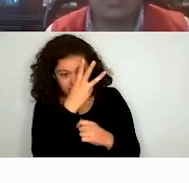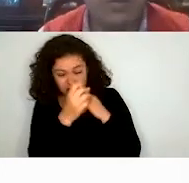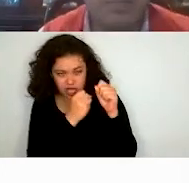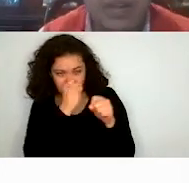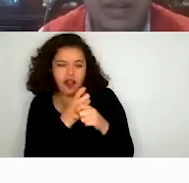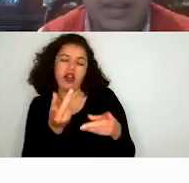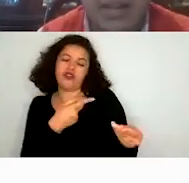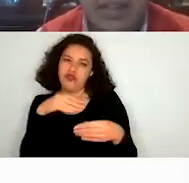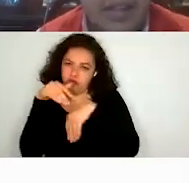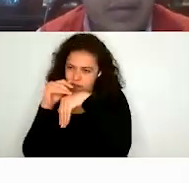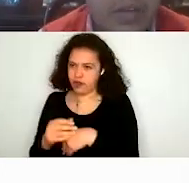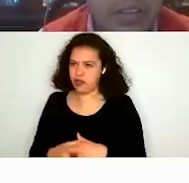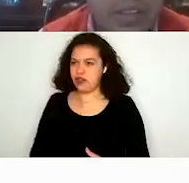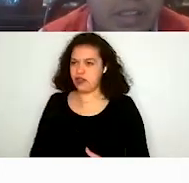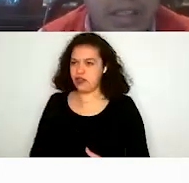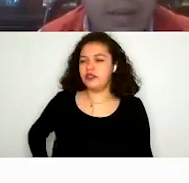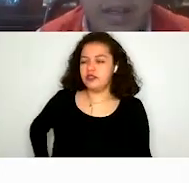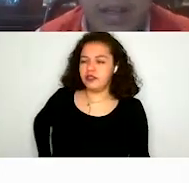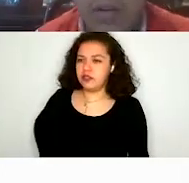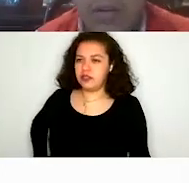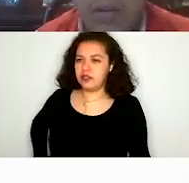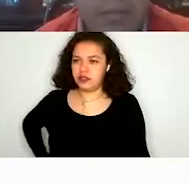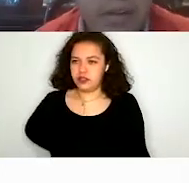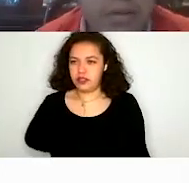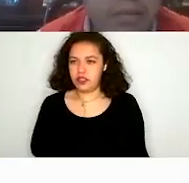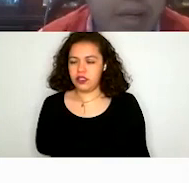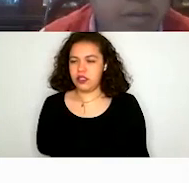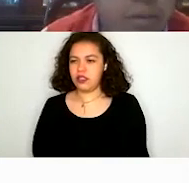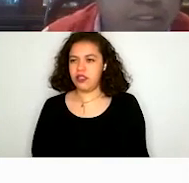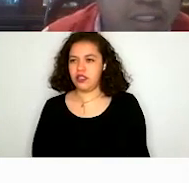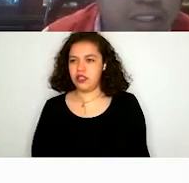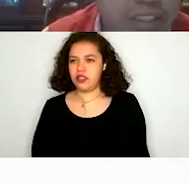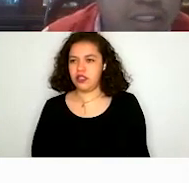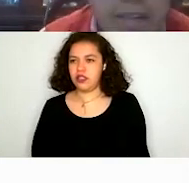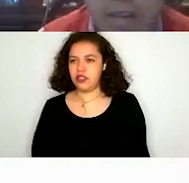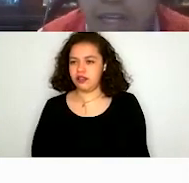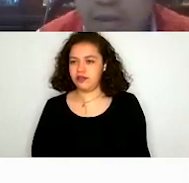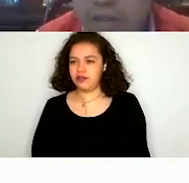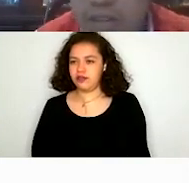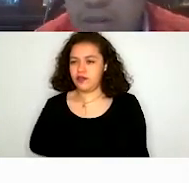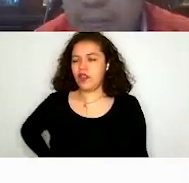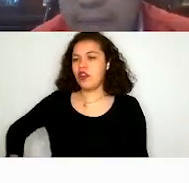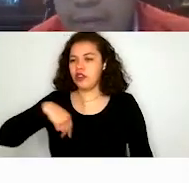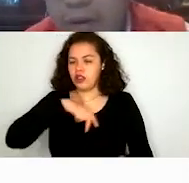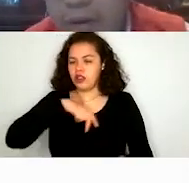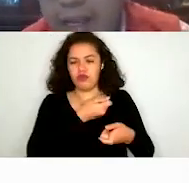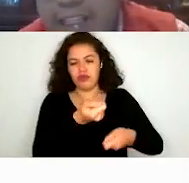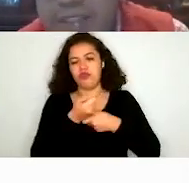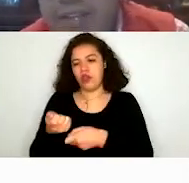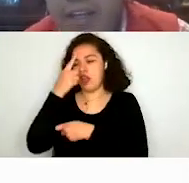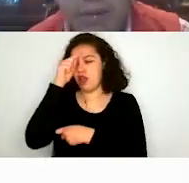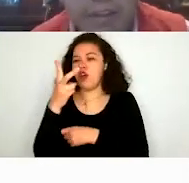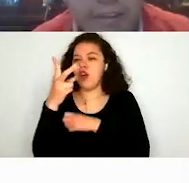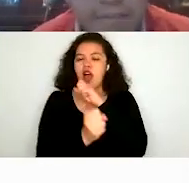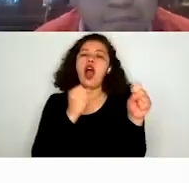retardante al fuego debemos de aplicarlo con una periodicidad de 2 años o la que especifique